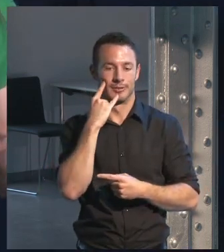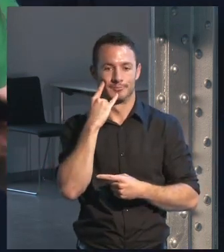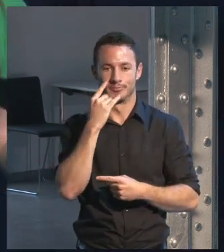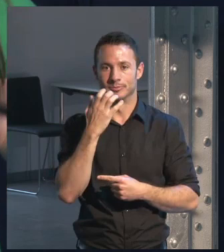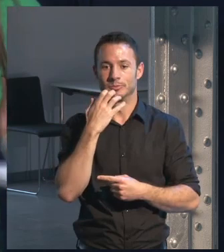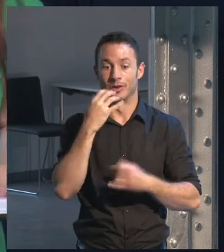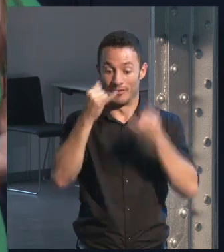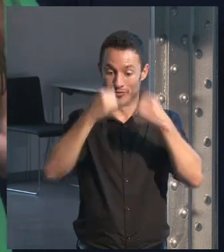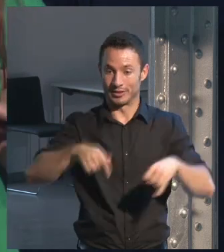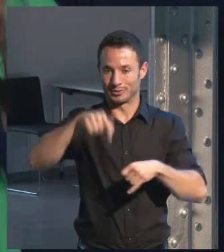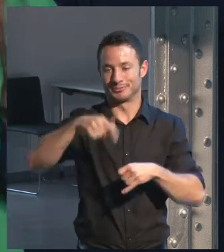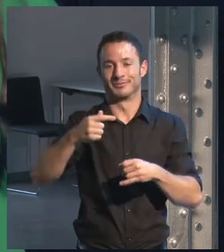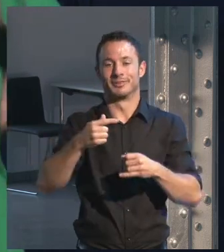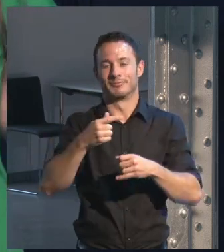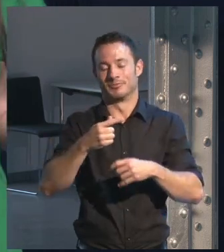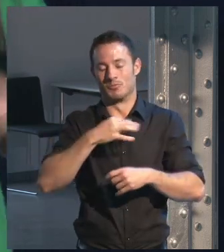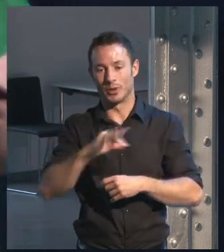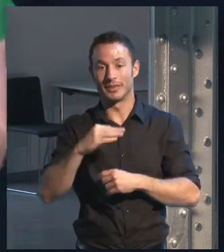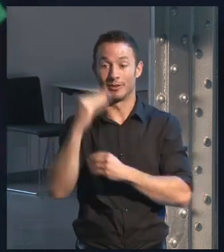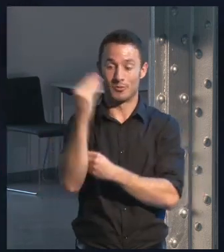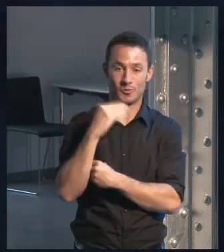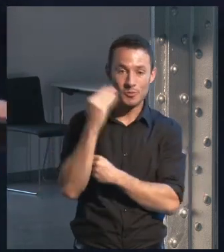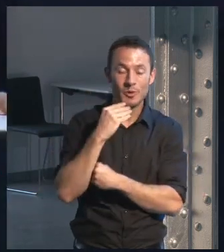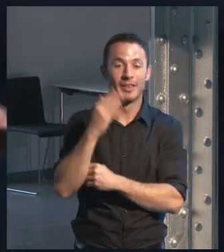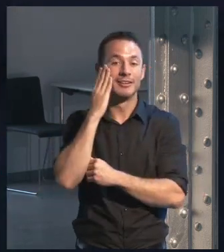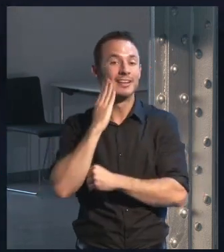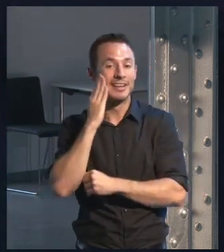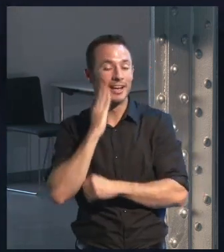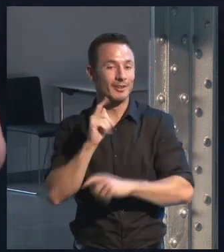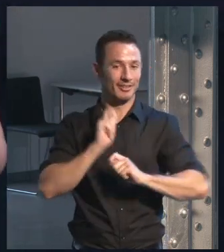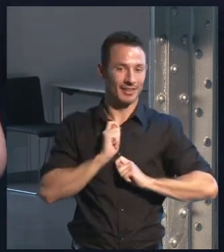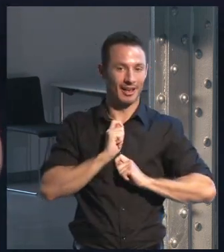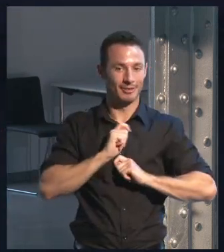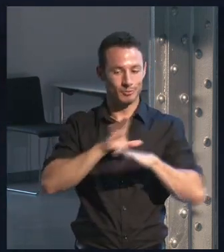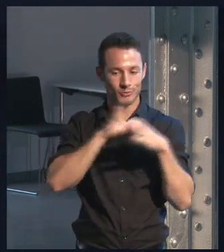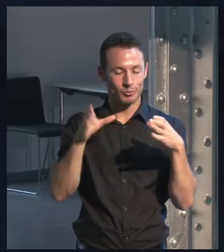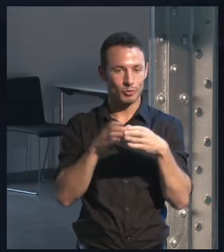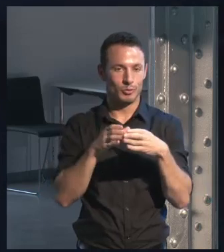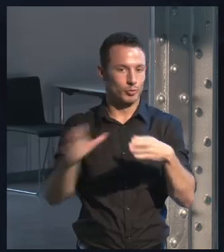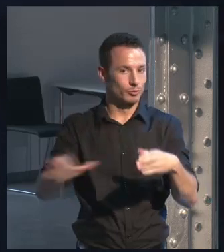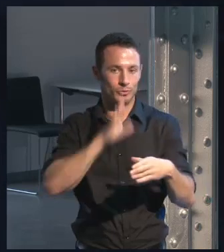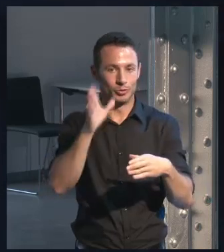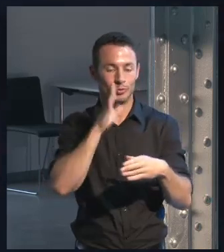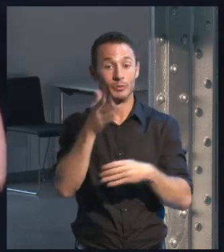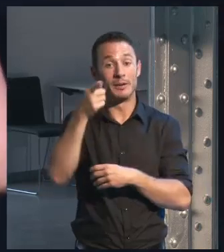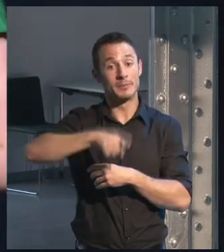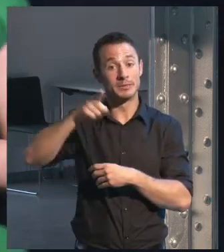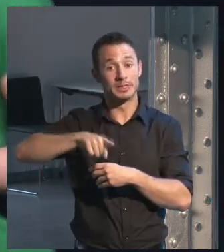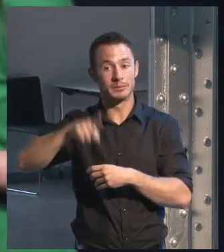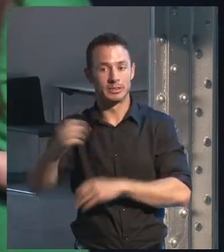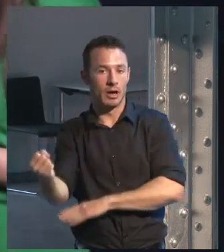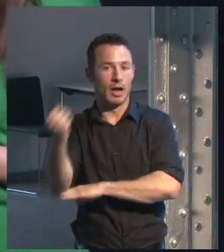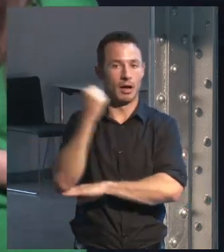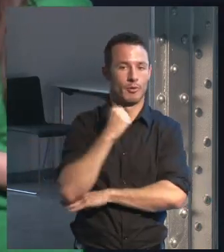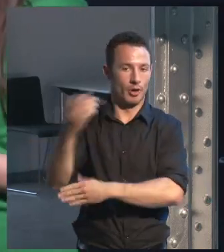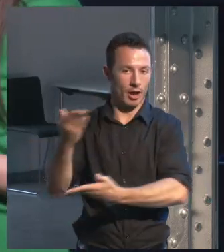evento, que es quien nos cuida, quien nos ayuda, quien nos mima, quien tiene un equipo excelente que nos ayuda cada mes a hacer de update. Y,